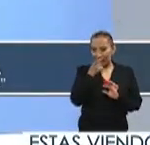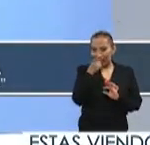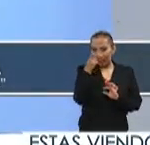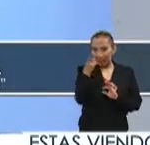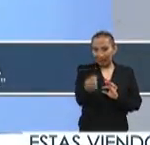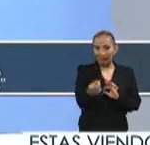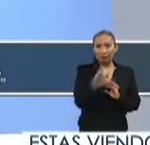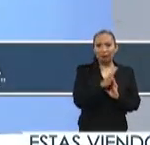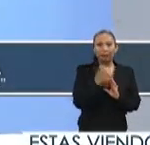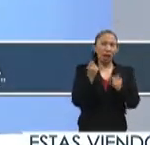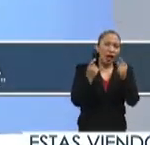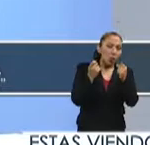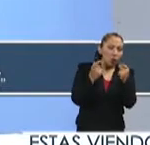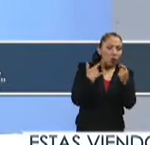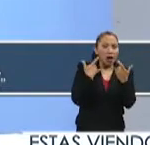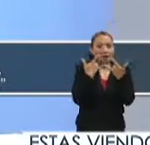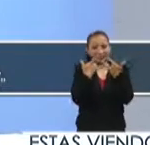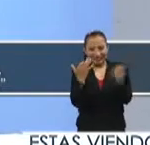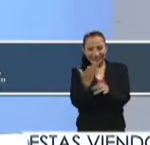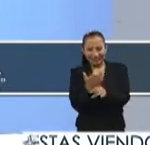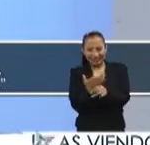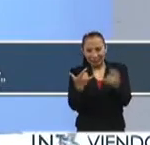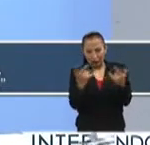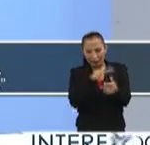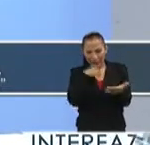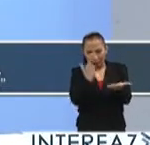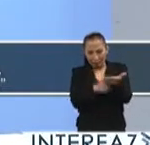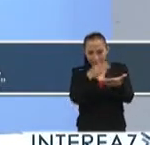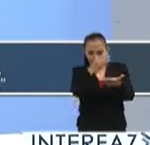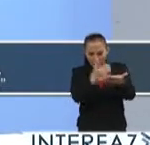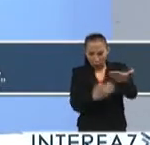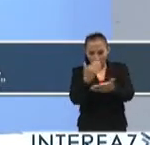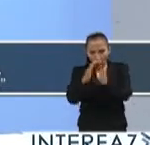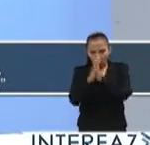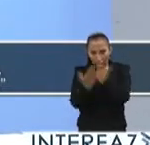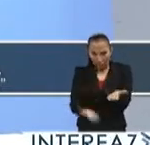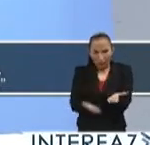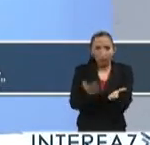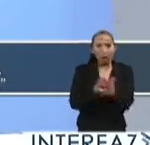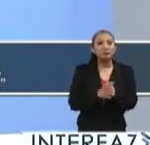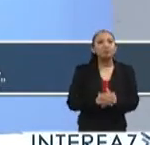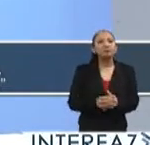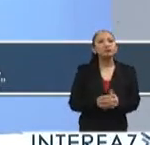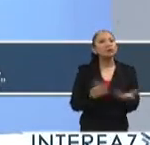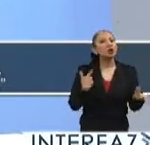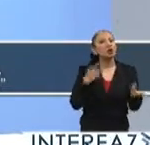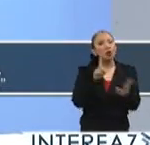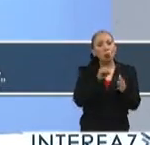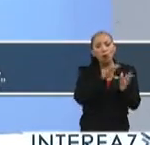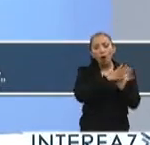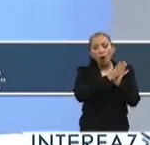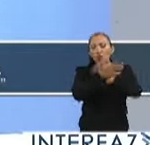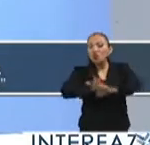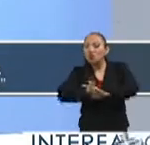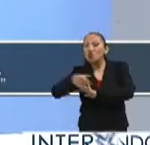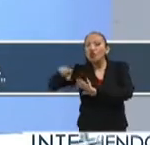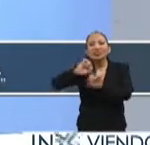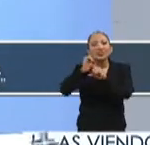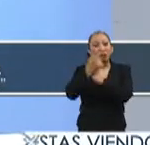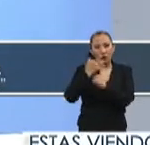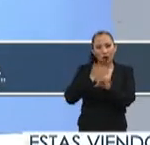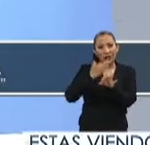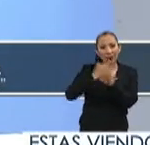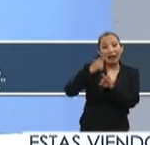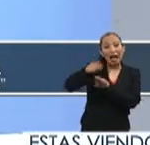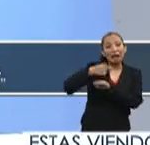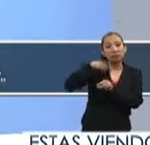y de algunas de las anécdotas que vienen aquí, que nos acaba de apuntar, yo lo traspolaría también a una situación que estamos viendo